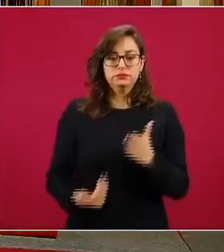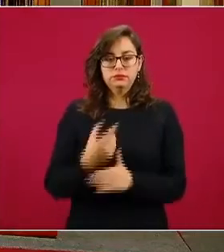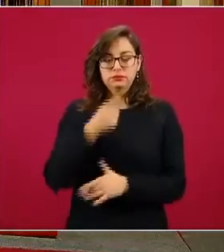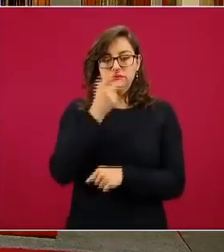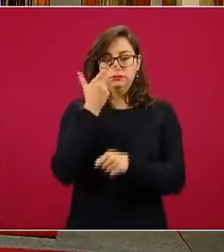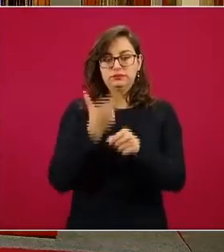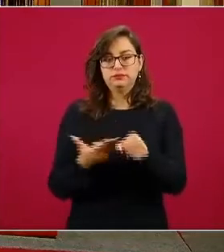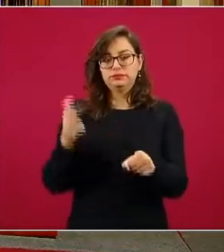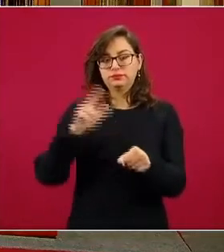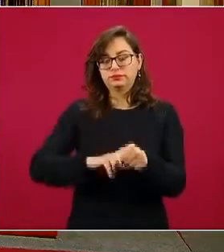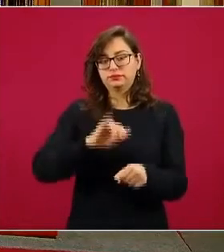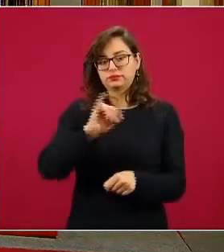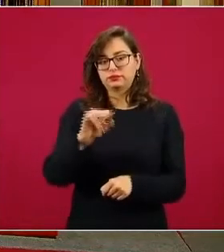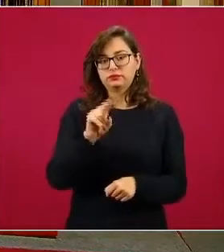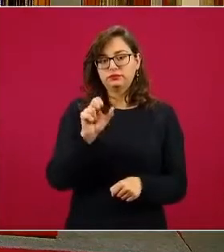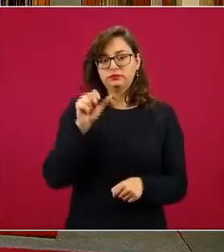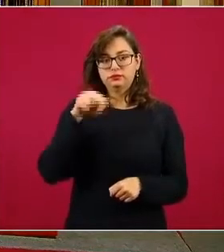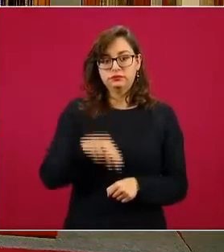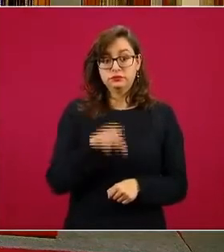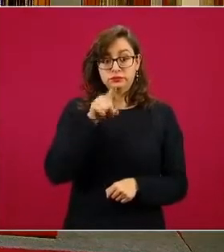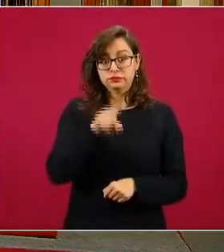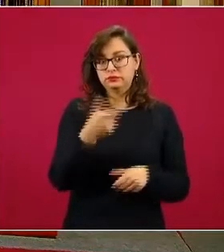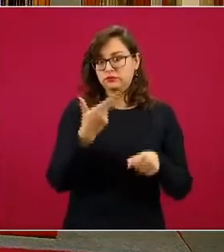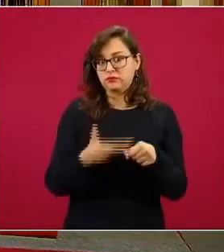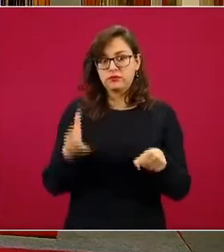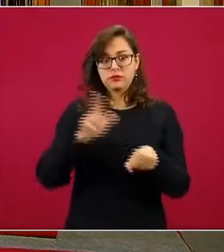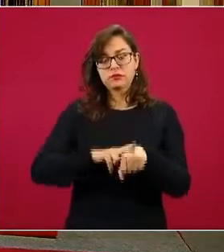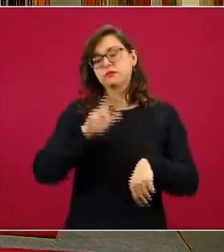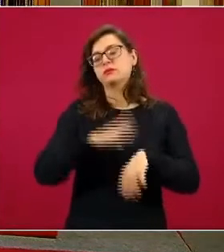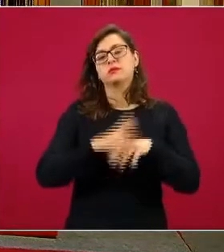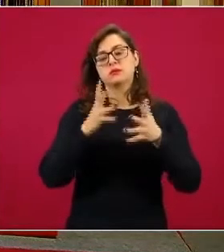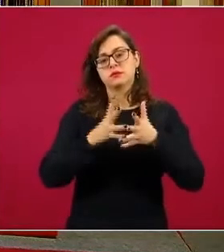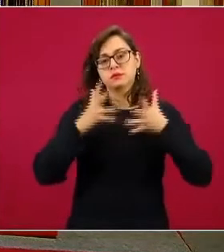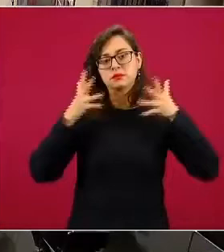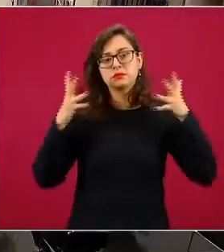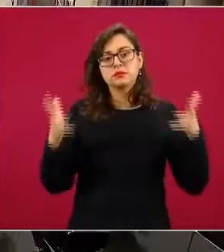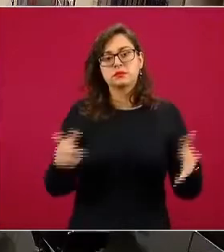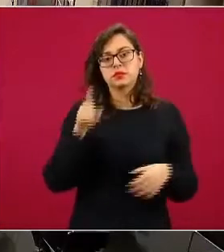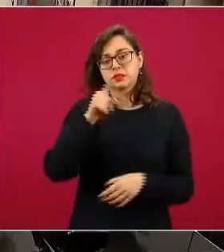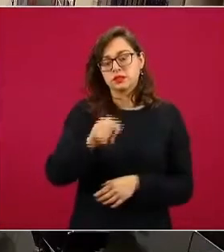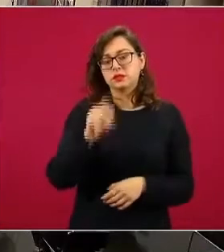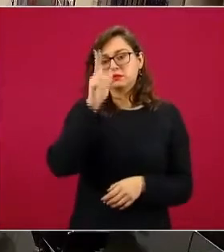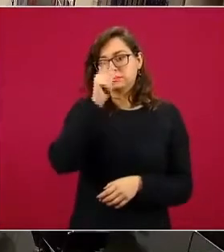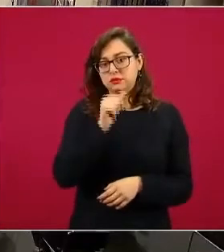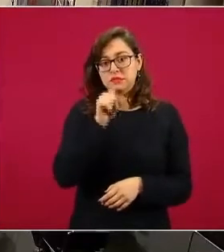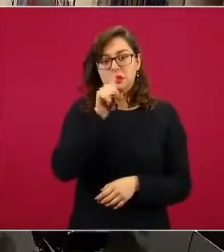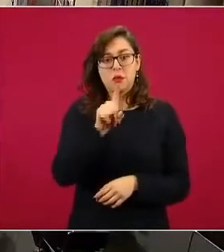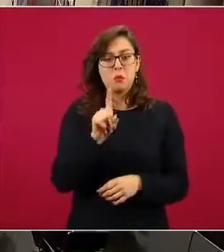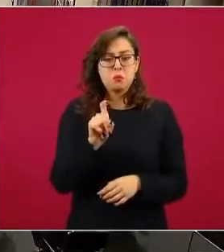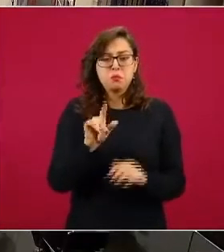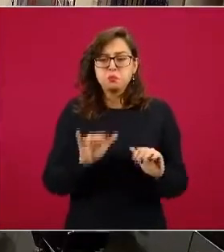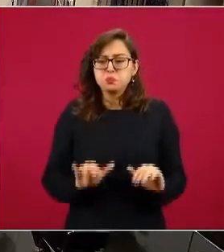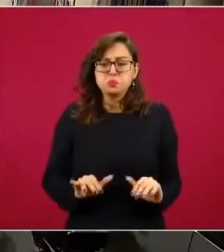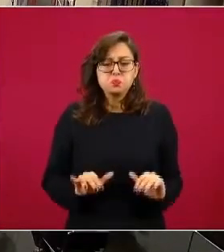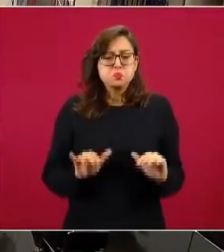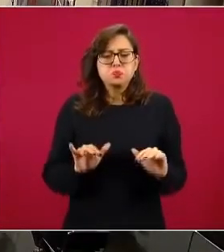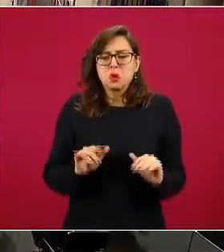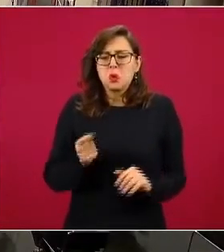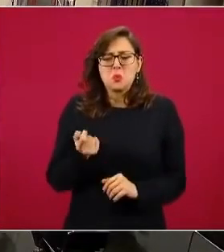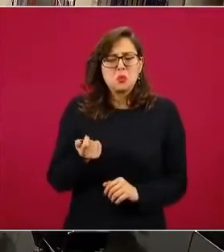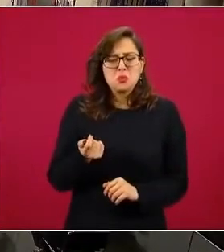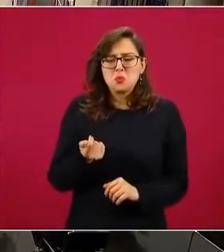Juan Graham Casasus, es el más importante hospital de Tabasco, está en Villahermosa, tuvo una inundación mínima en la zona